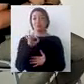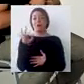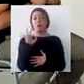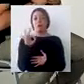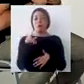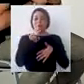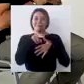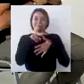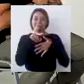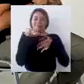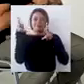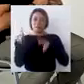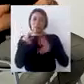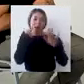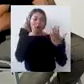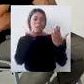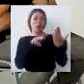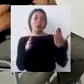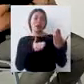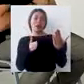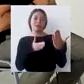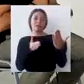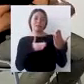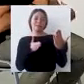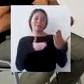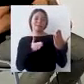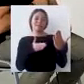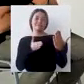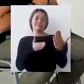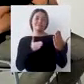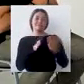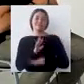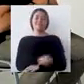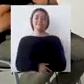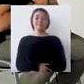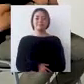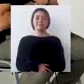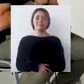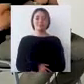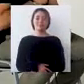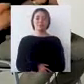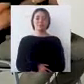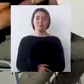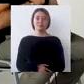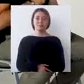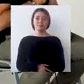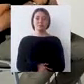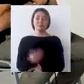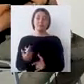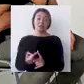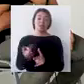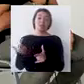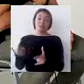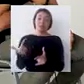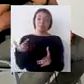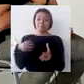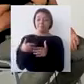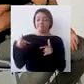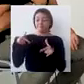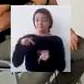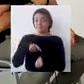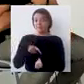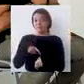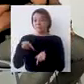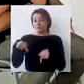porque dentro del club no solo estamos jugando, sino que también estamos leyendo. Entonces, en estos momentos ya nos leímos